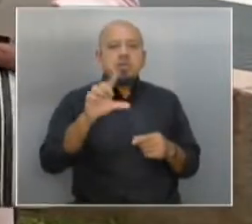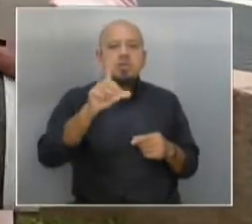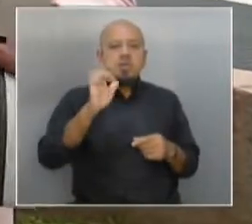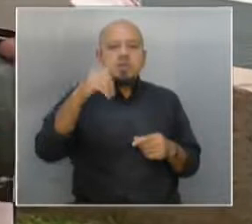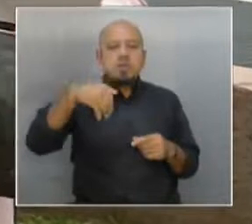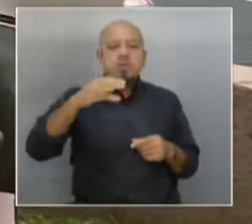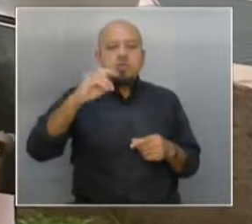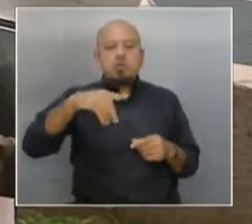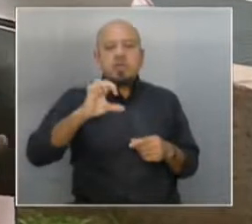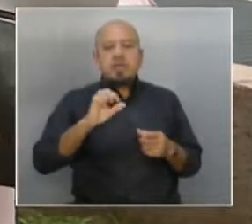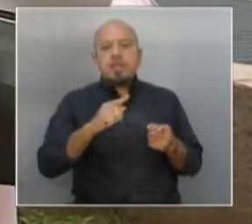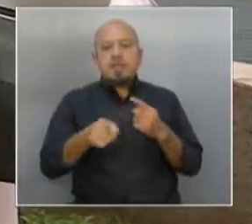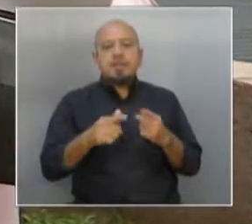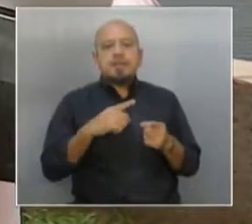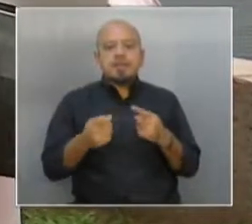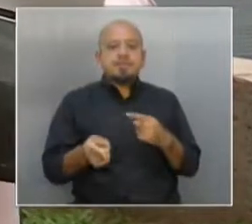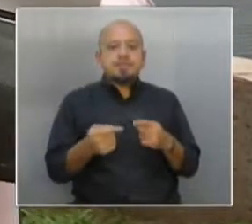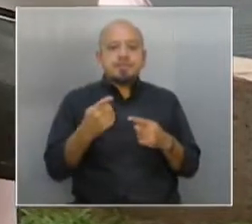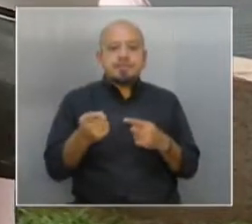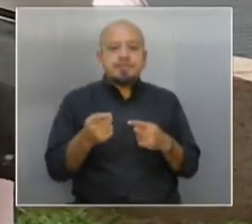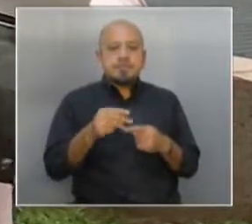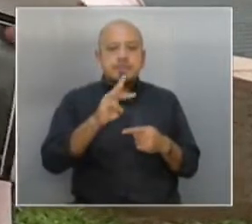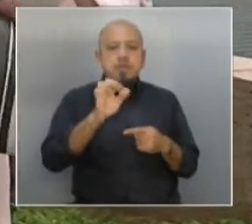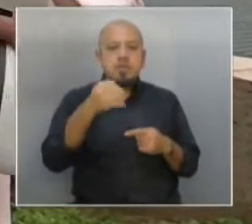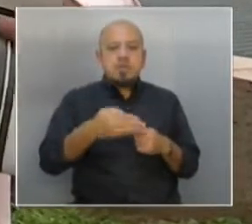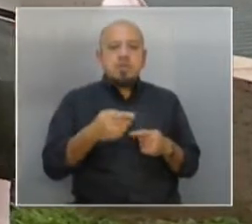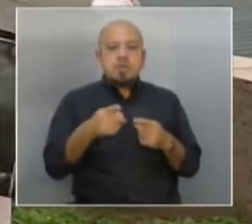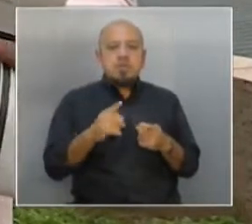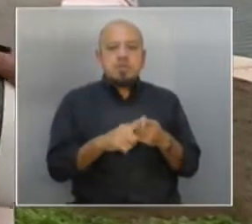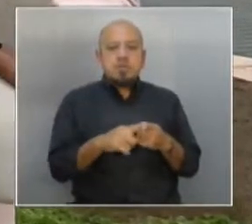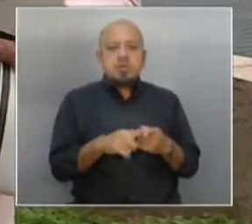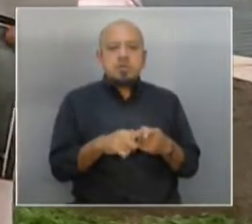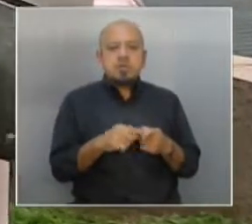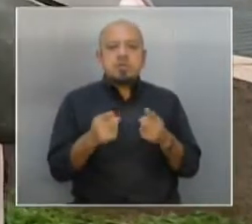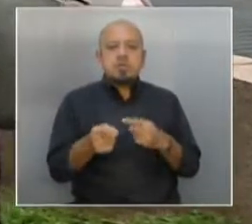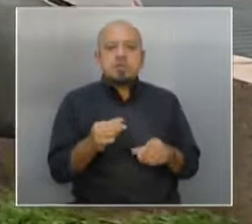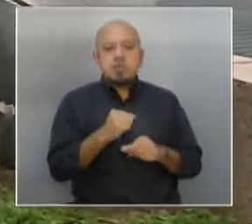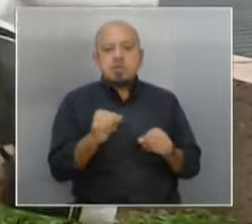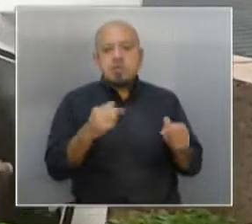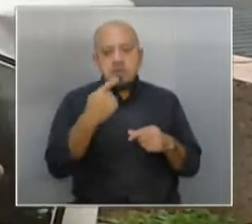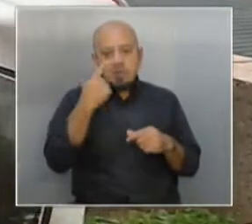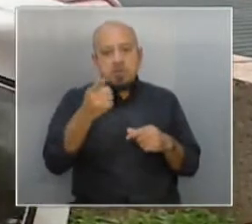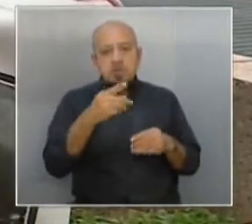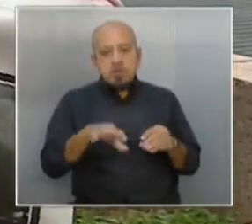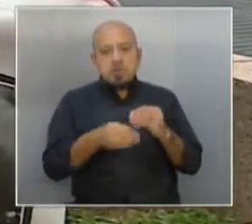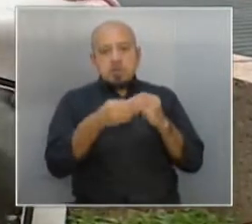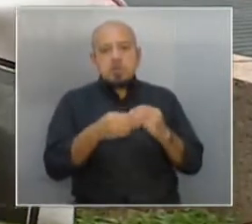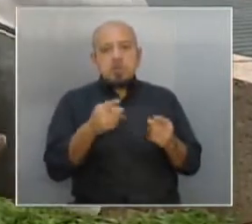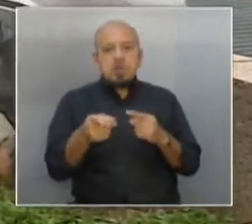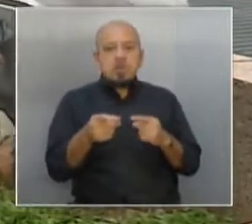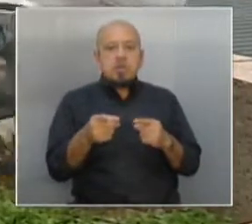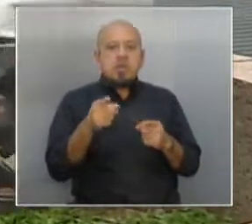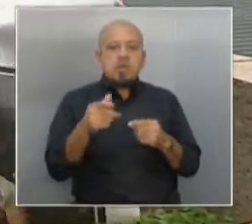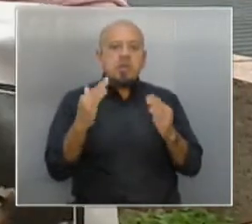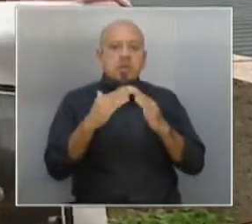a través de su propia web de lemondediplomatique.com.uy se pueden suscribir y bueno, lo pueden estar recibiendo en